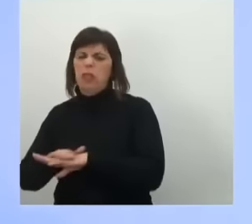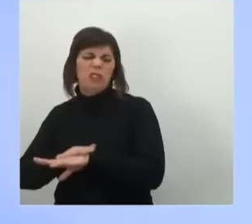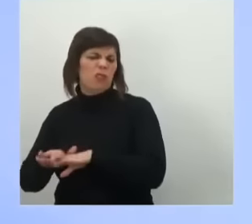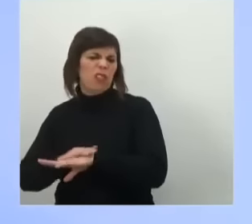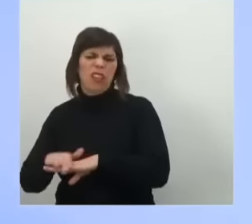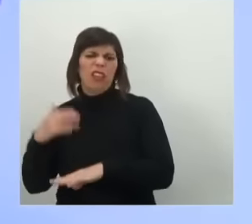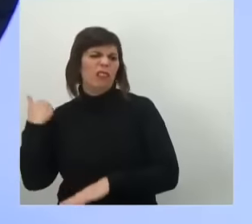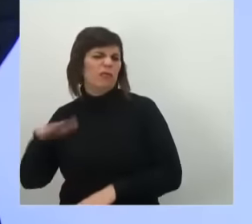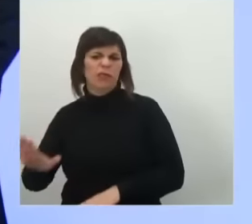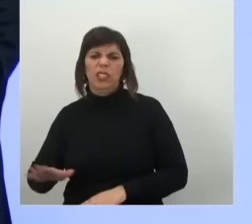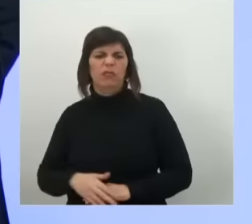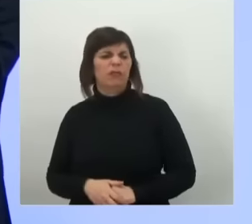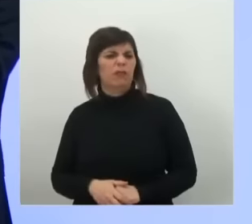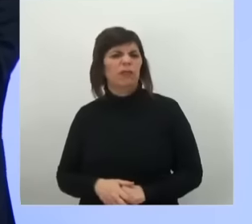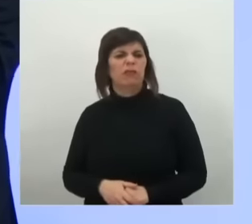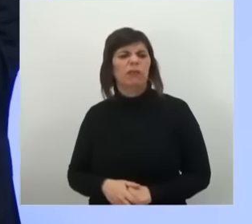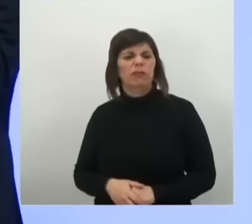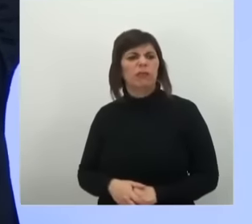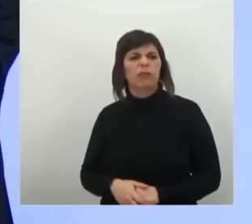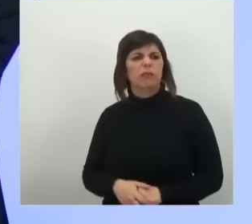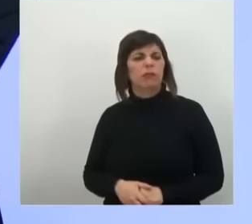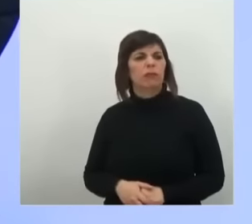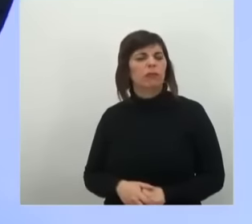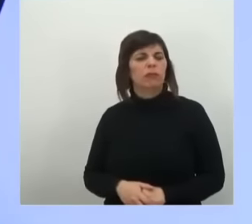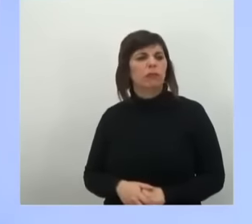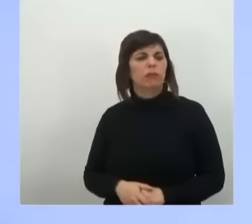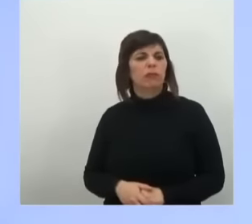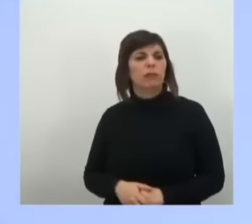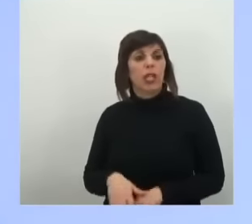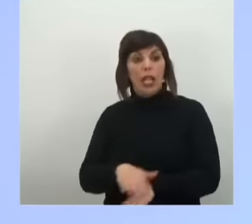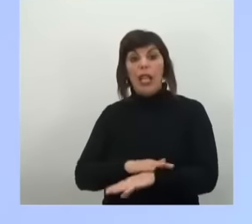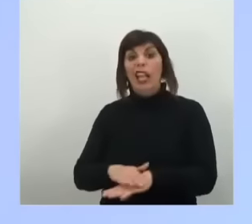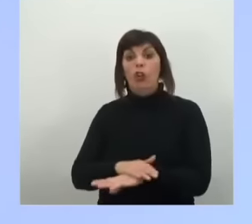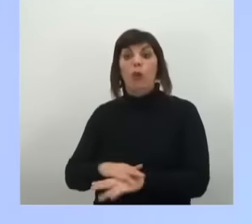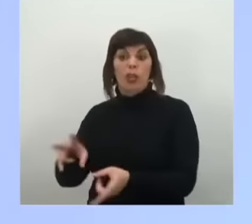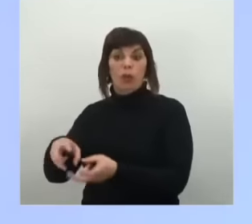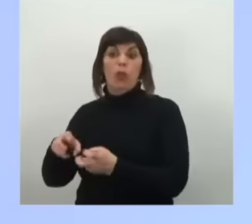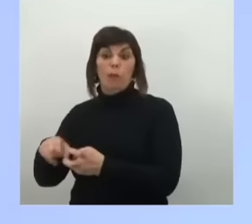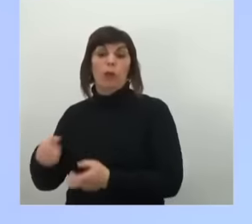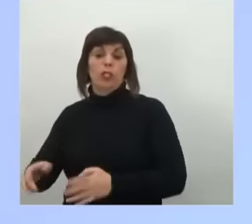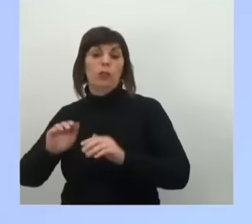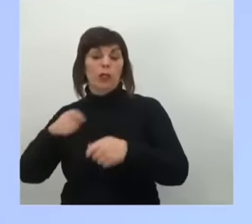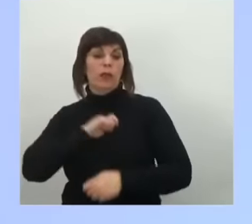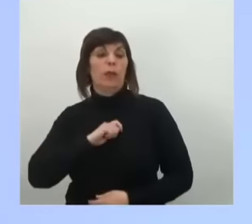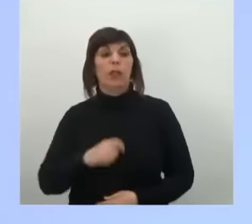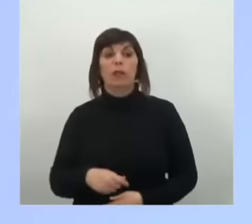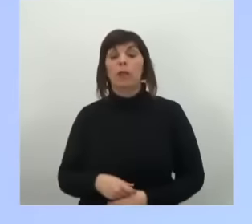porque por lo menos el gobierno me va a devolver impuestos no me debes nada